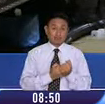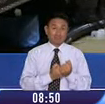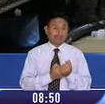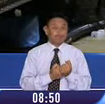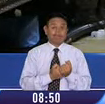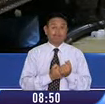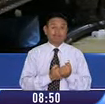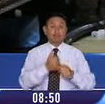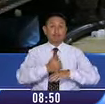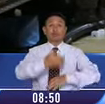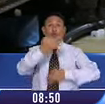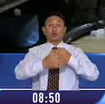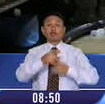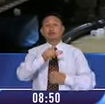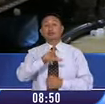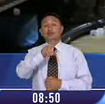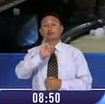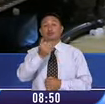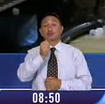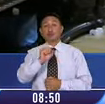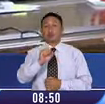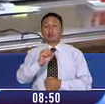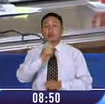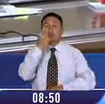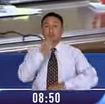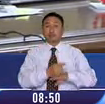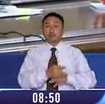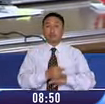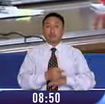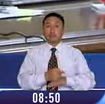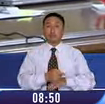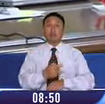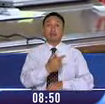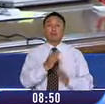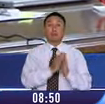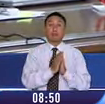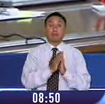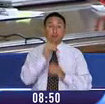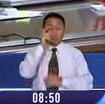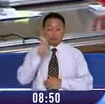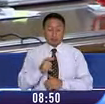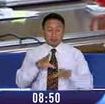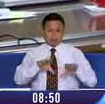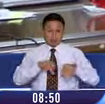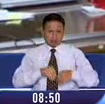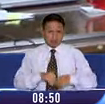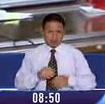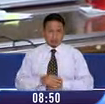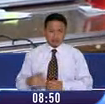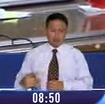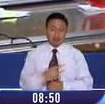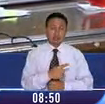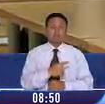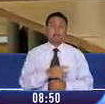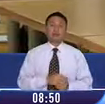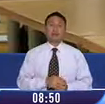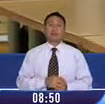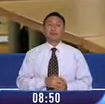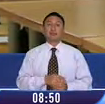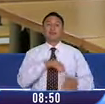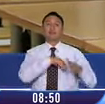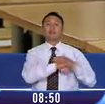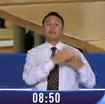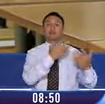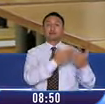y el juez Luis Rivera de la Corte Nacional de Justicia, acogiendo el pedido de la fiscal general del Estado Diana Salazar, dictó